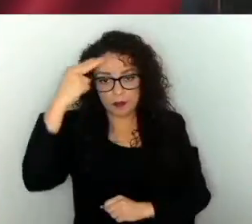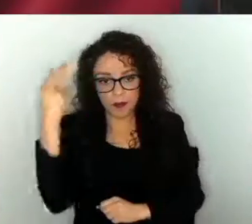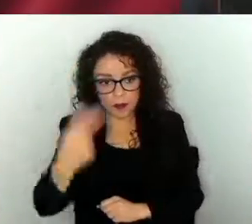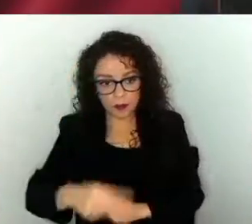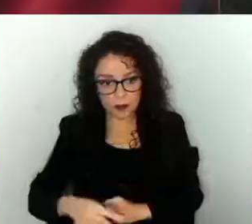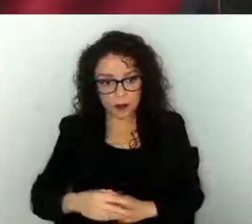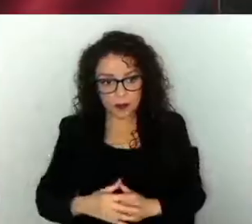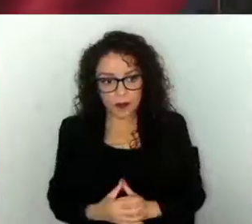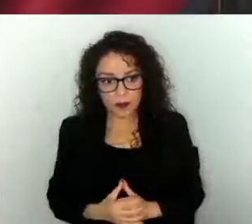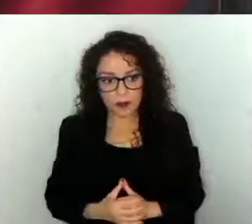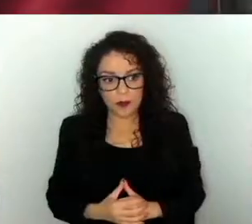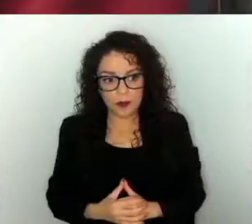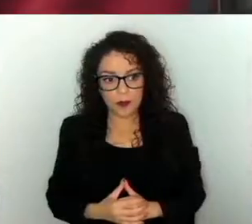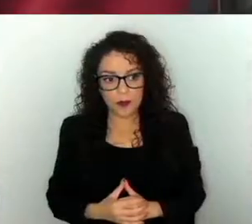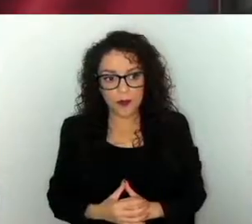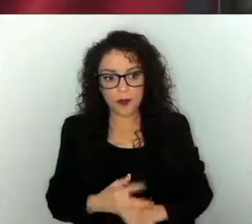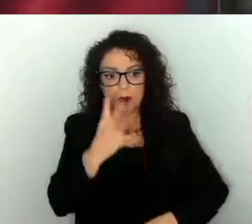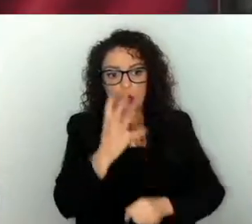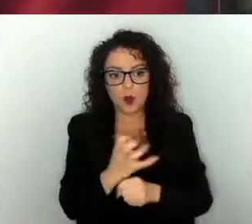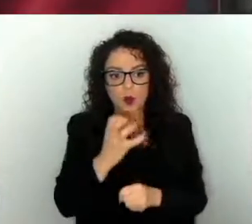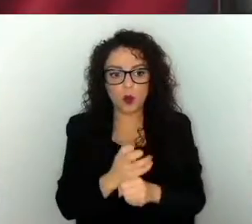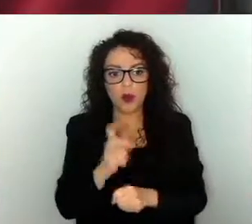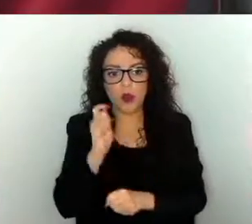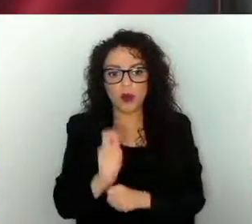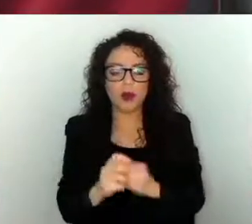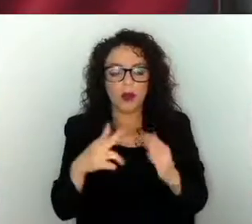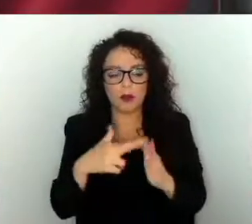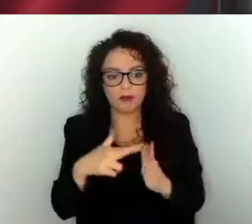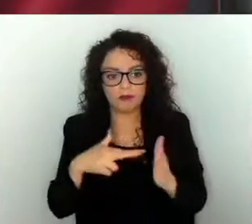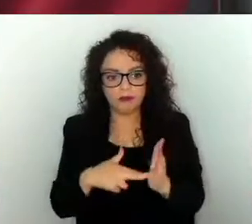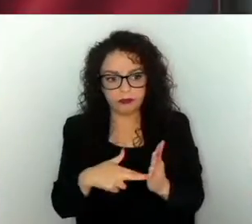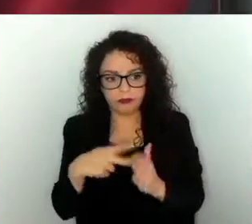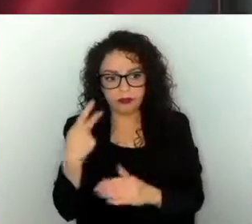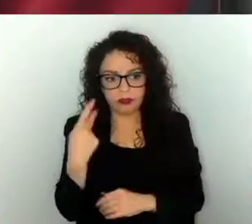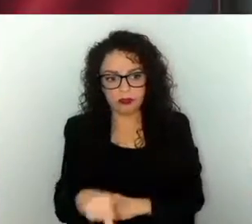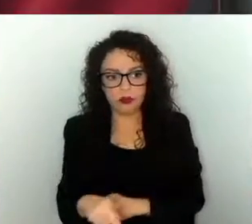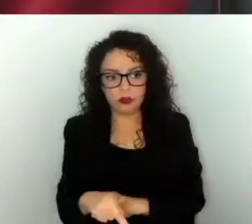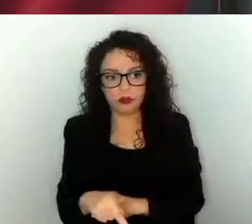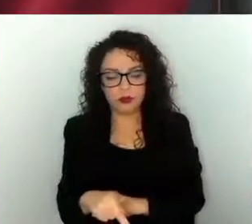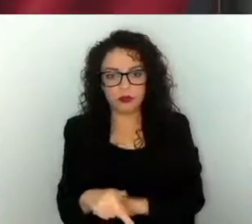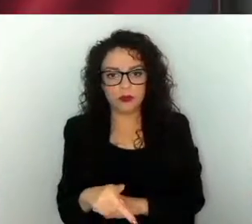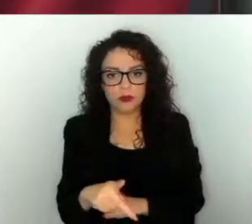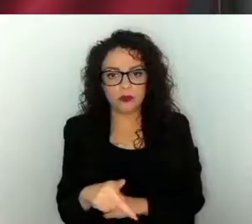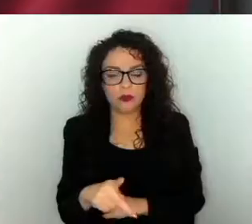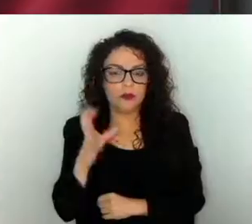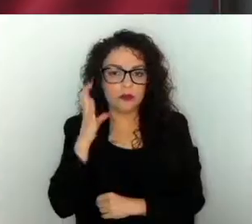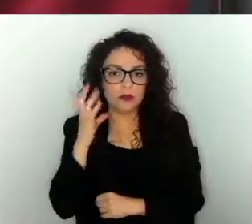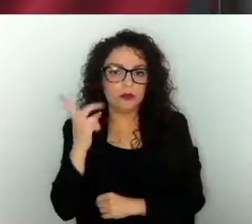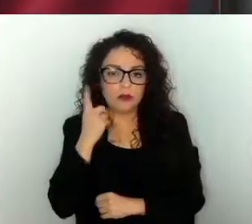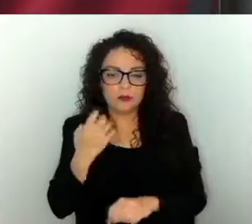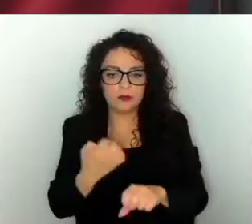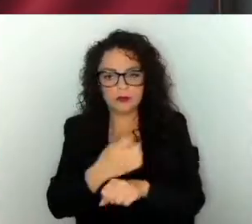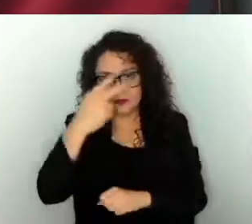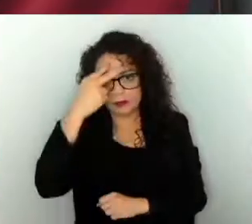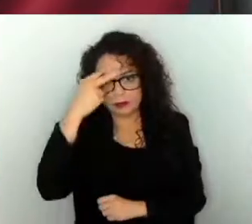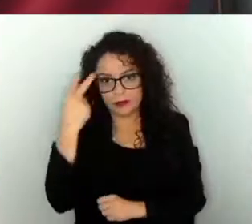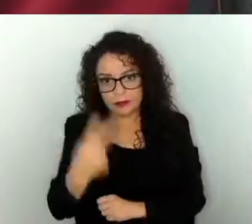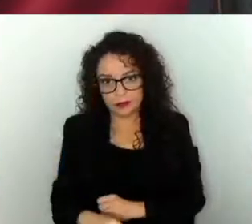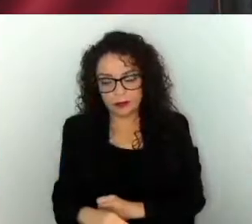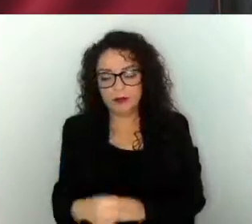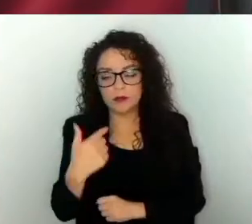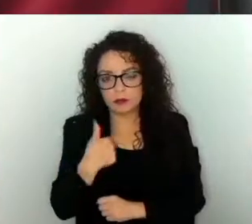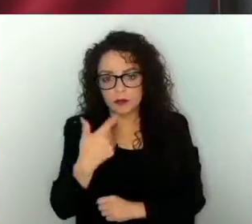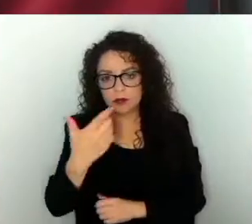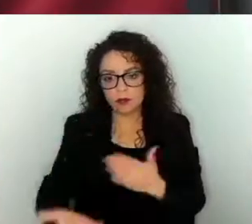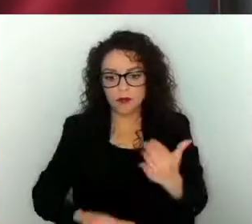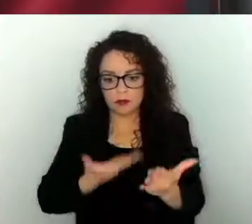de México y cuarta del Reglamento del Poder Legislativo del Estado Libre y Soberano de México, nos permitimos someter a la